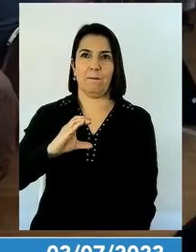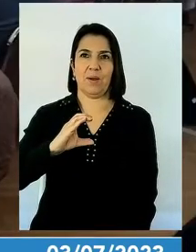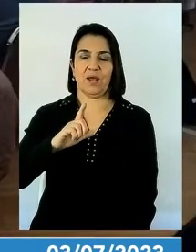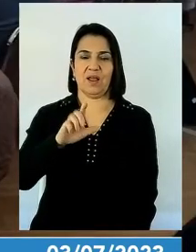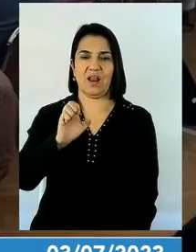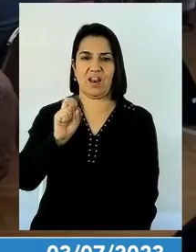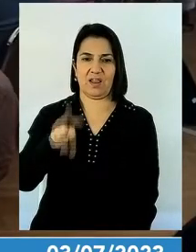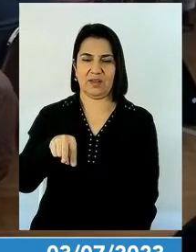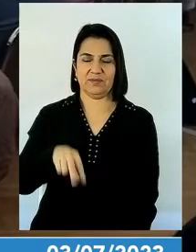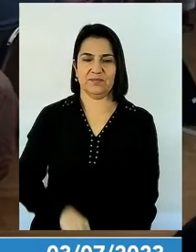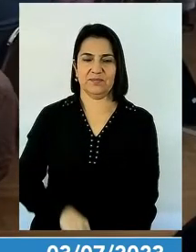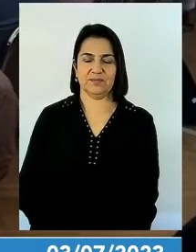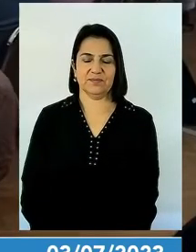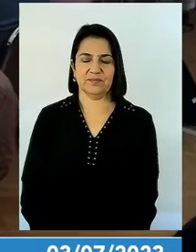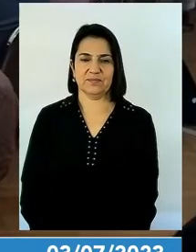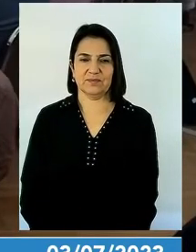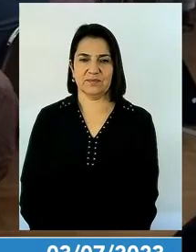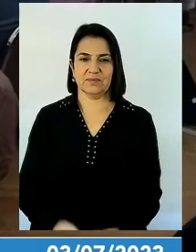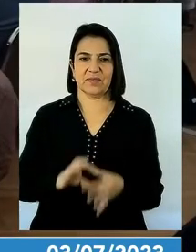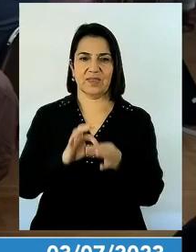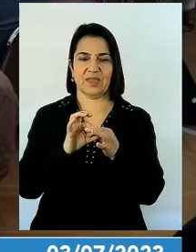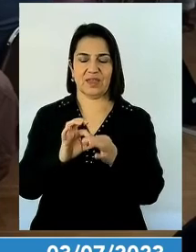Muchas gracias, señor presidente.